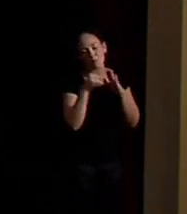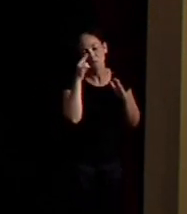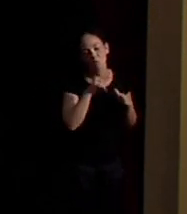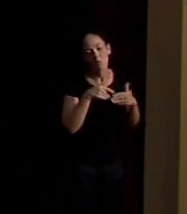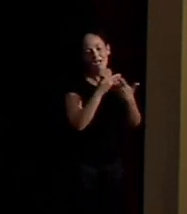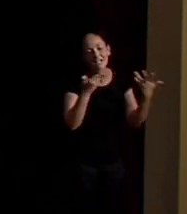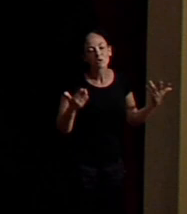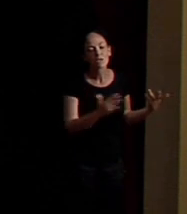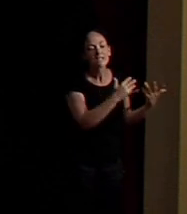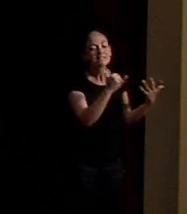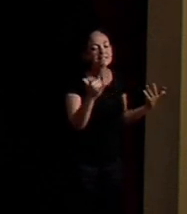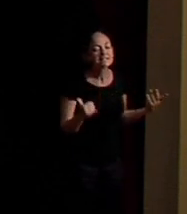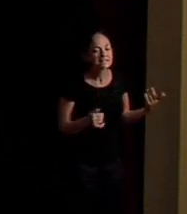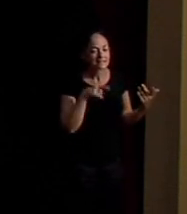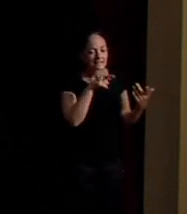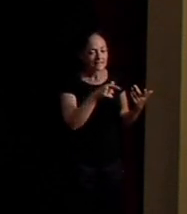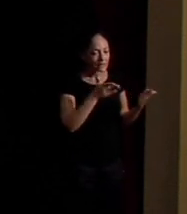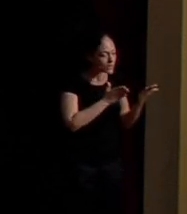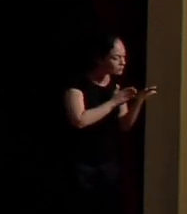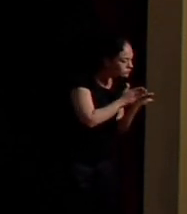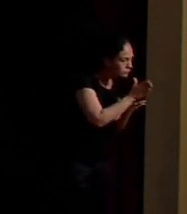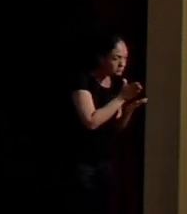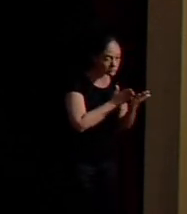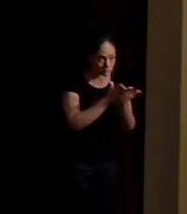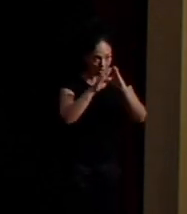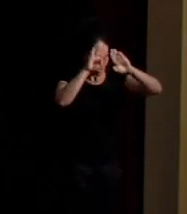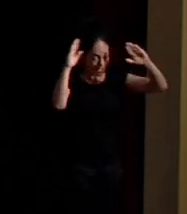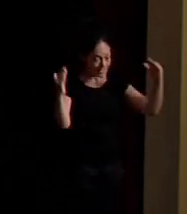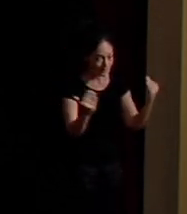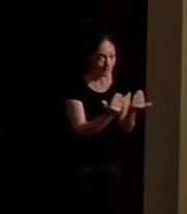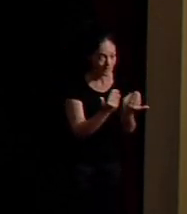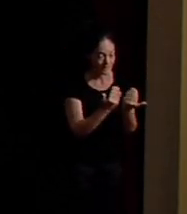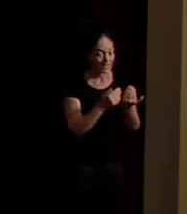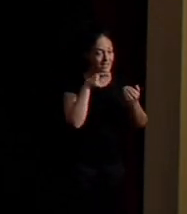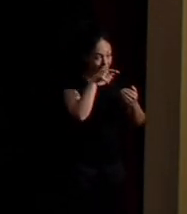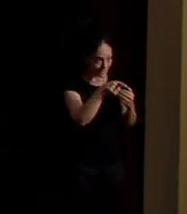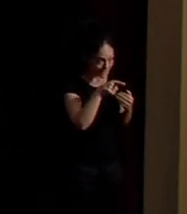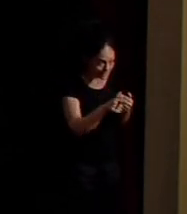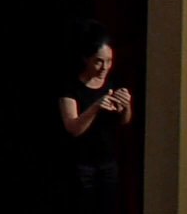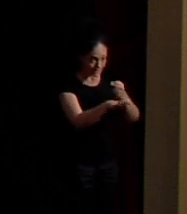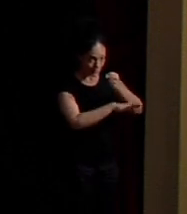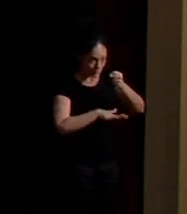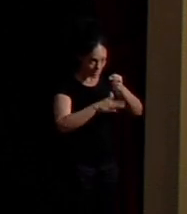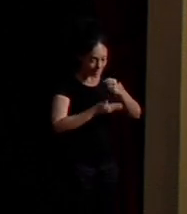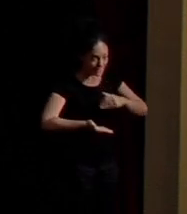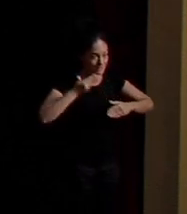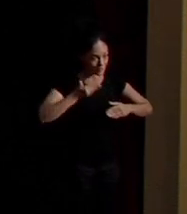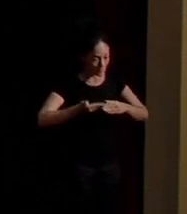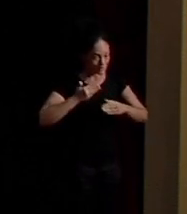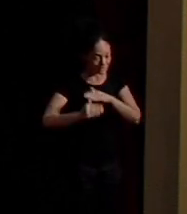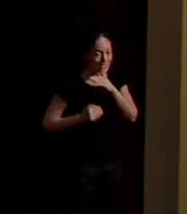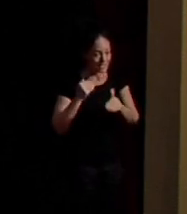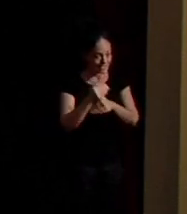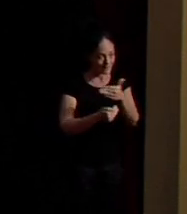tanto, tiene, además, una dimensión global, que tiene un eje esencial en todo ese proceso que llama Saskia Sassen de